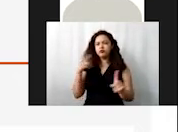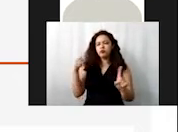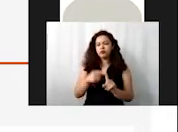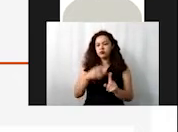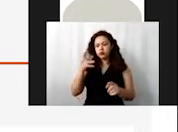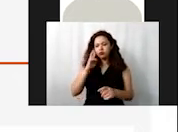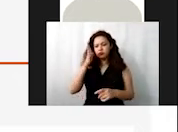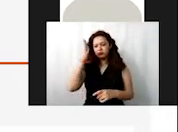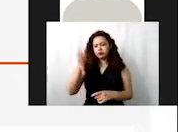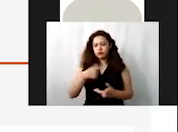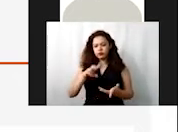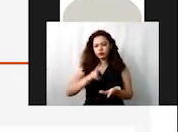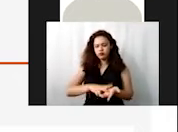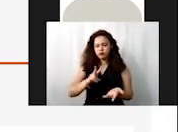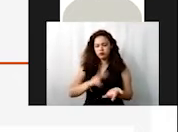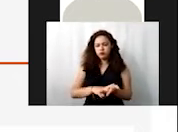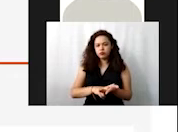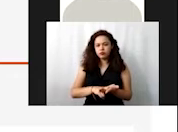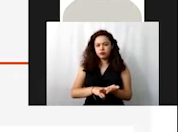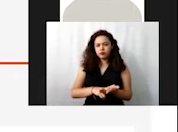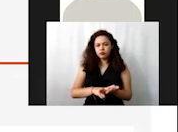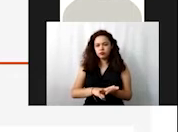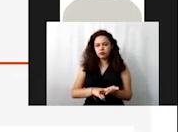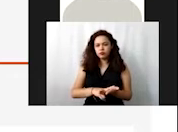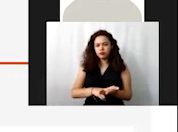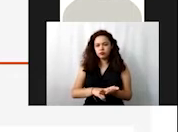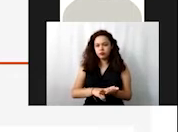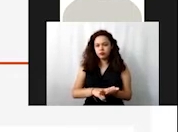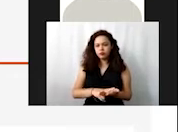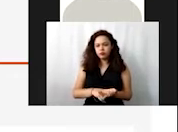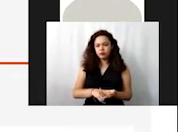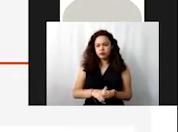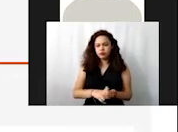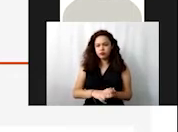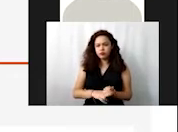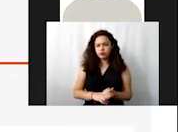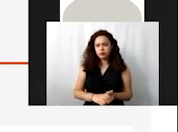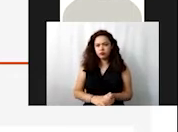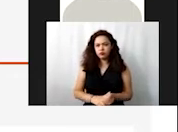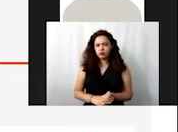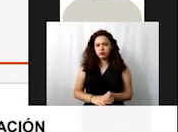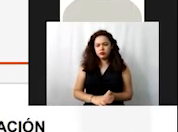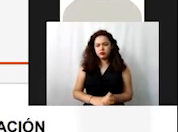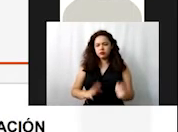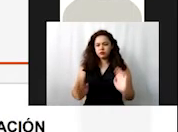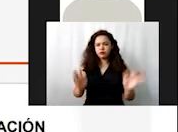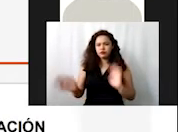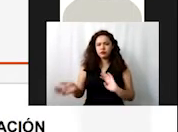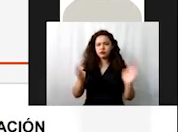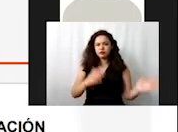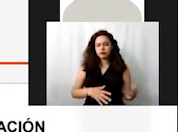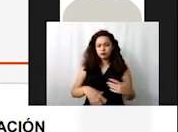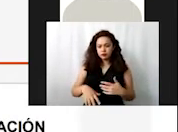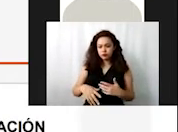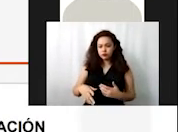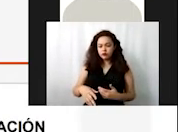valores, y también pues bueno, finalmente nos pasamos a la siguiente diapositiva, que es la que estábamos